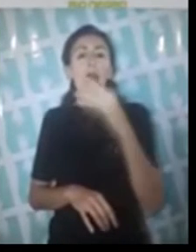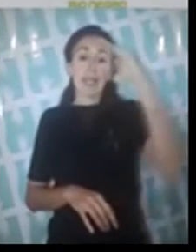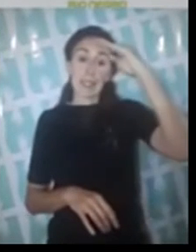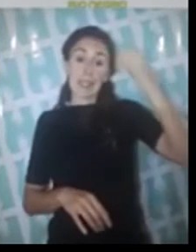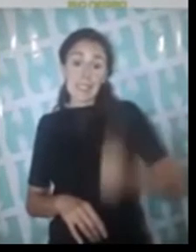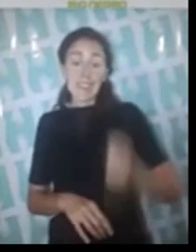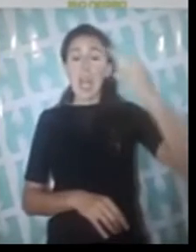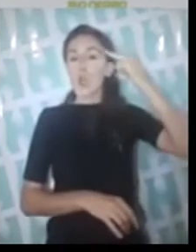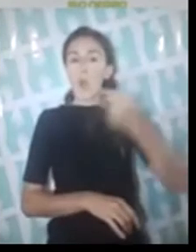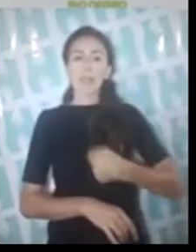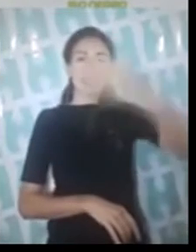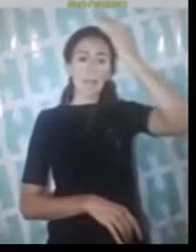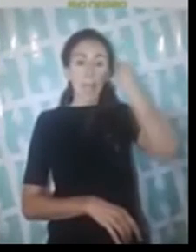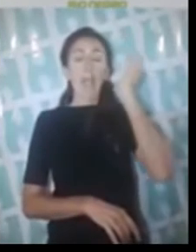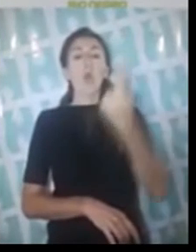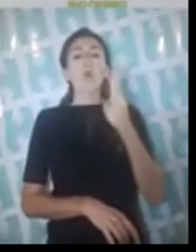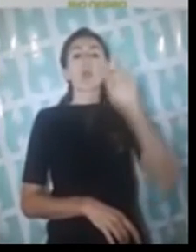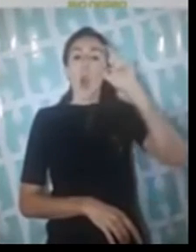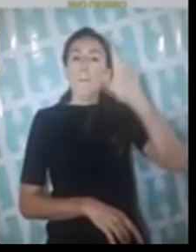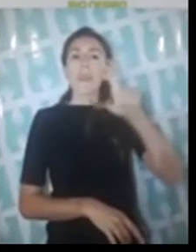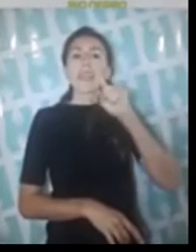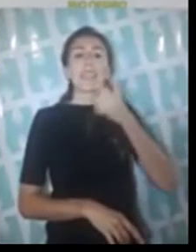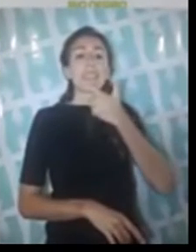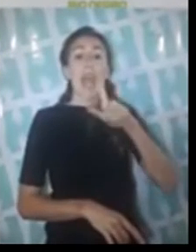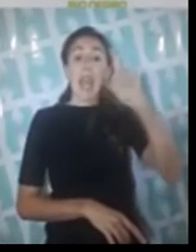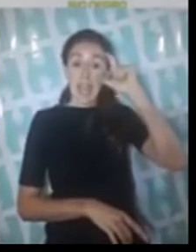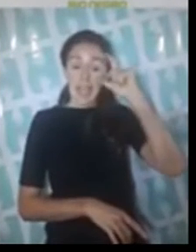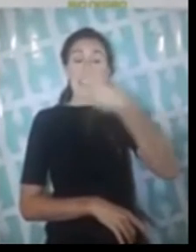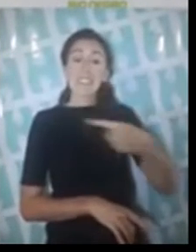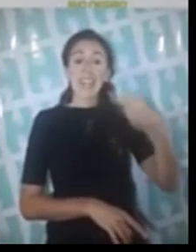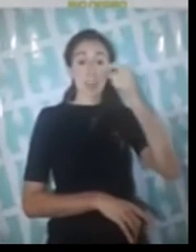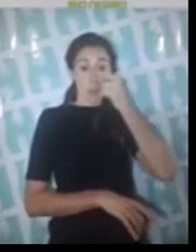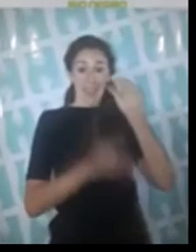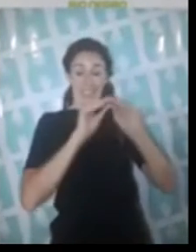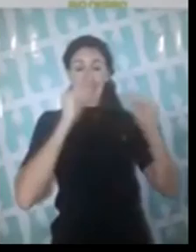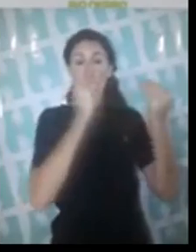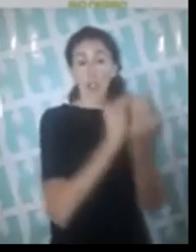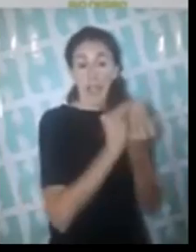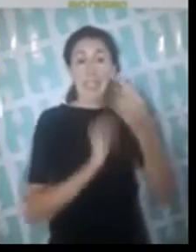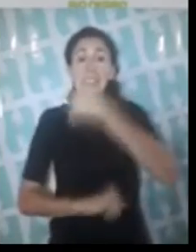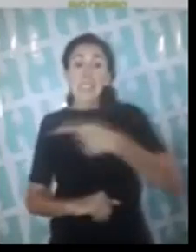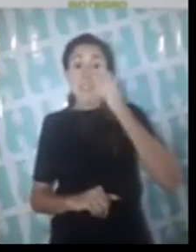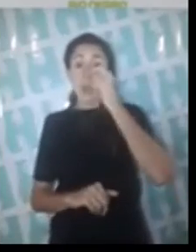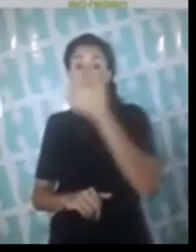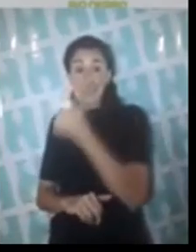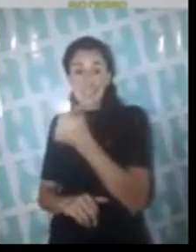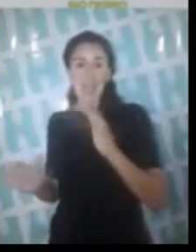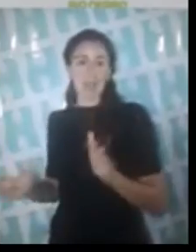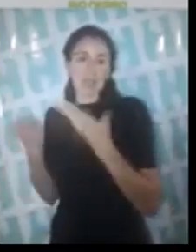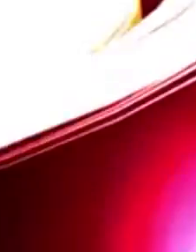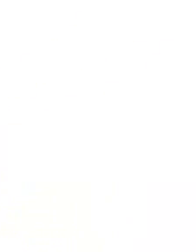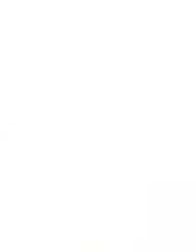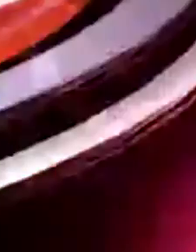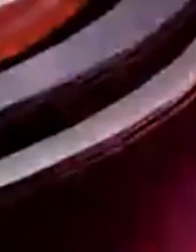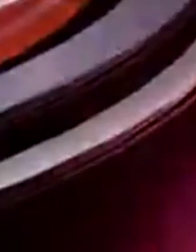Chimpay y 1 en Belisle, con un total de 120 pacientes y con 126 pacientes de alta.